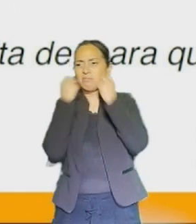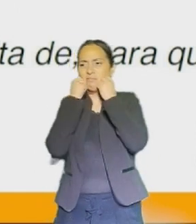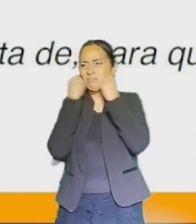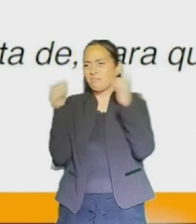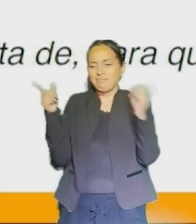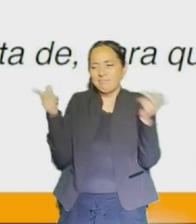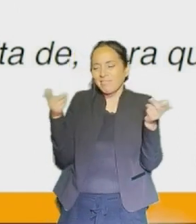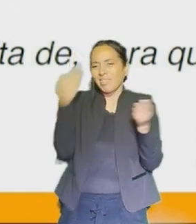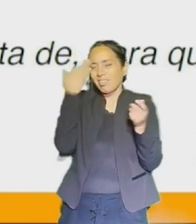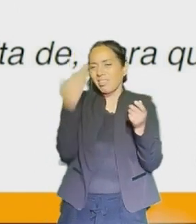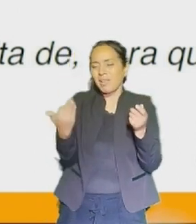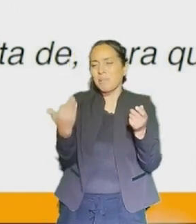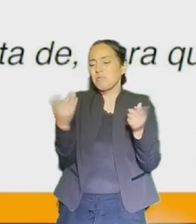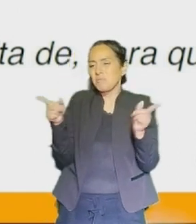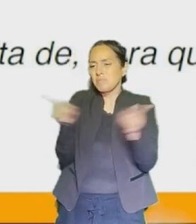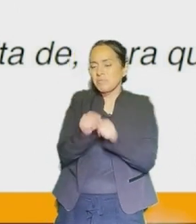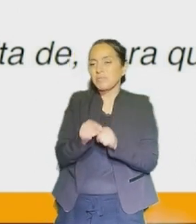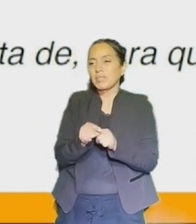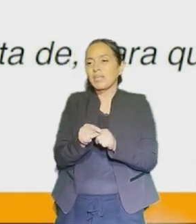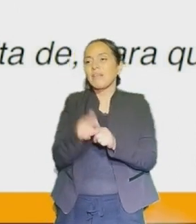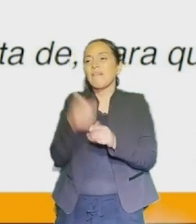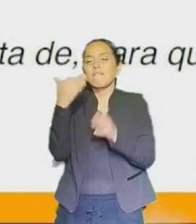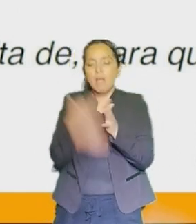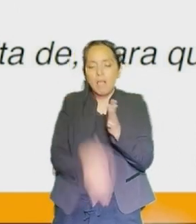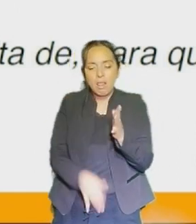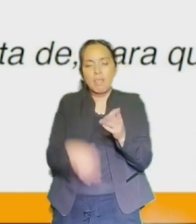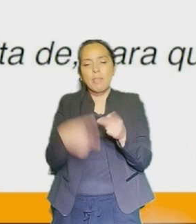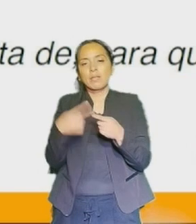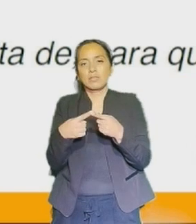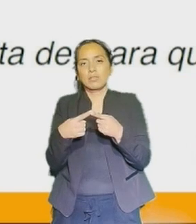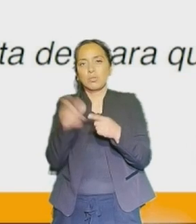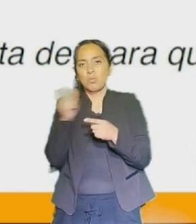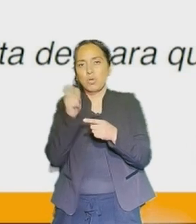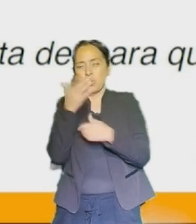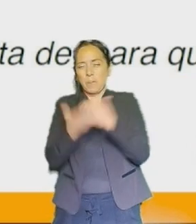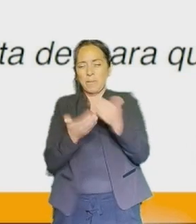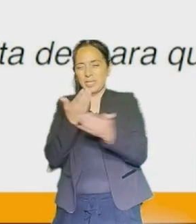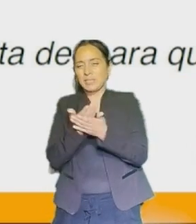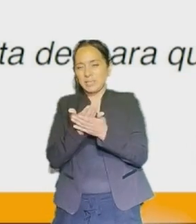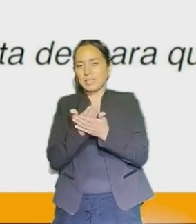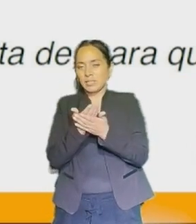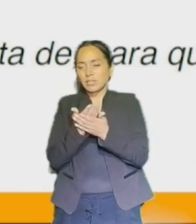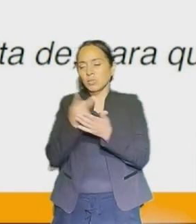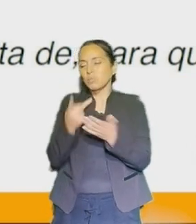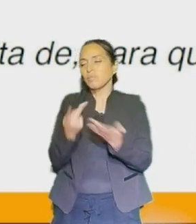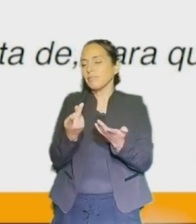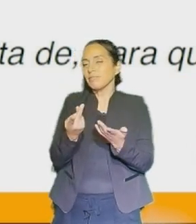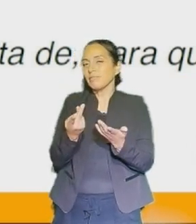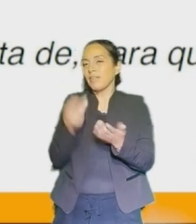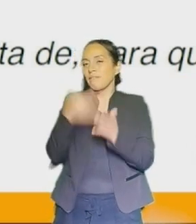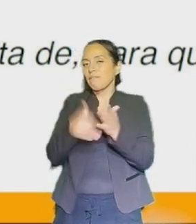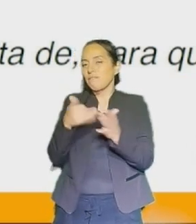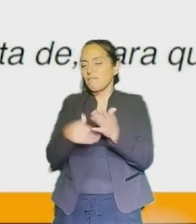Y aparte de repente llegan y dicen, falta esto. Cuando tú presentas un proyecto como falta esto, quiere decir que está